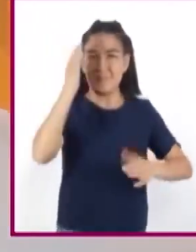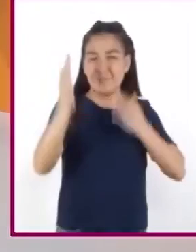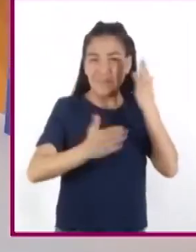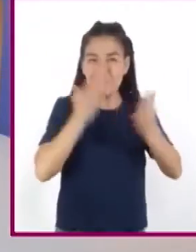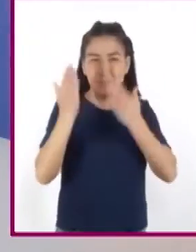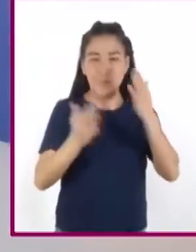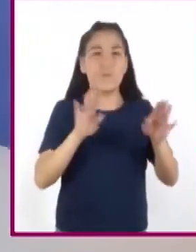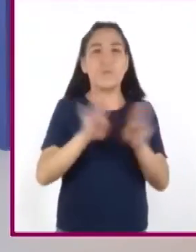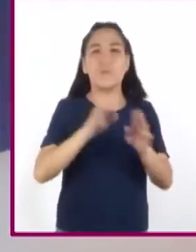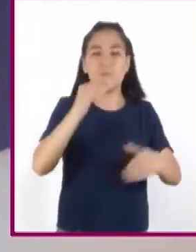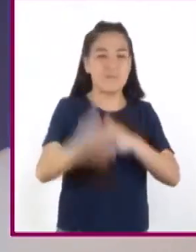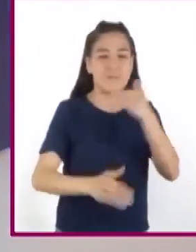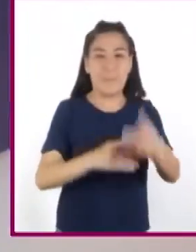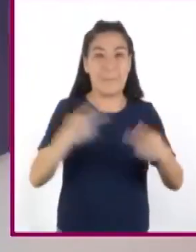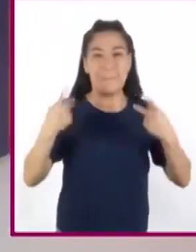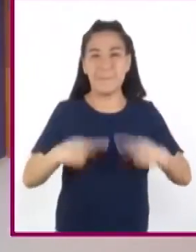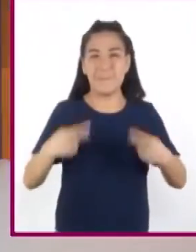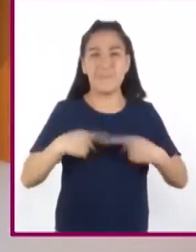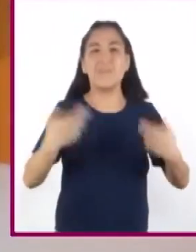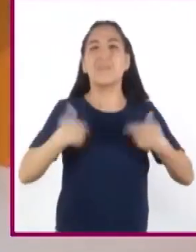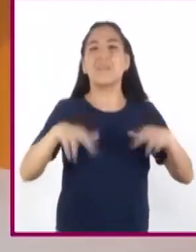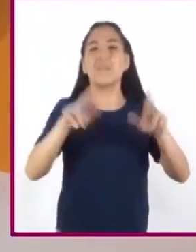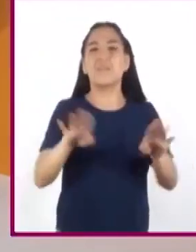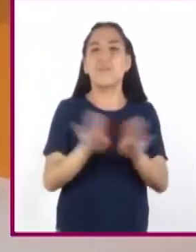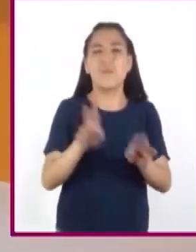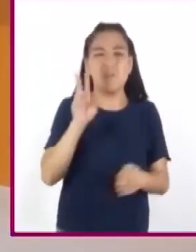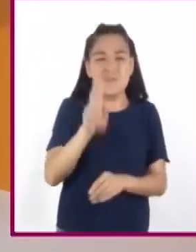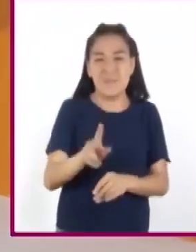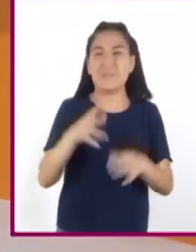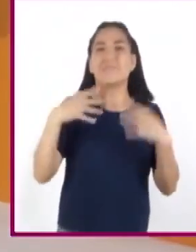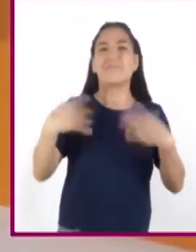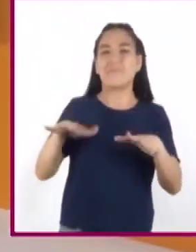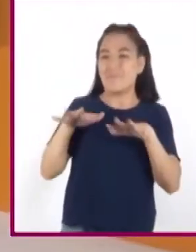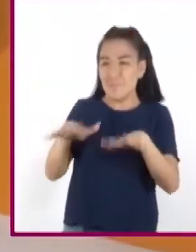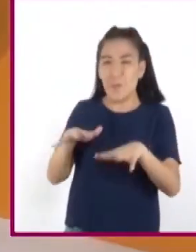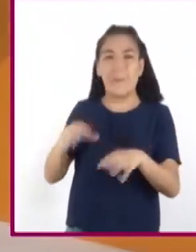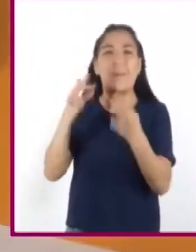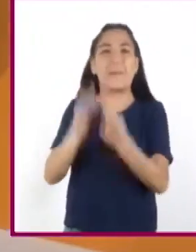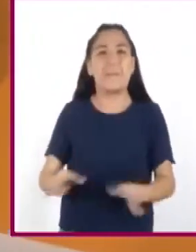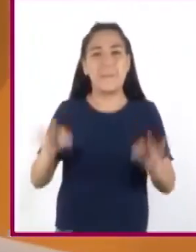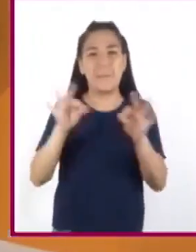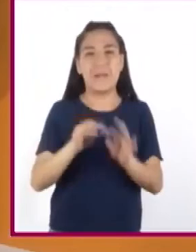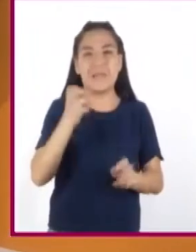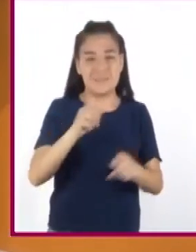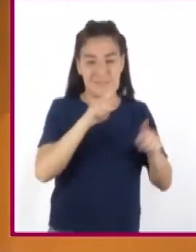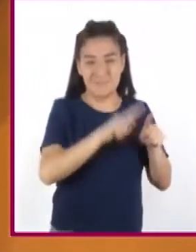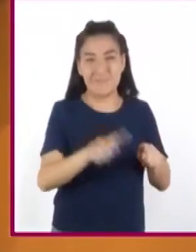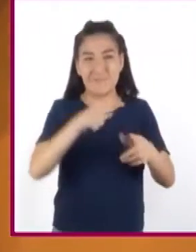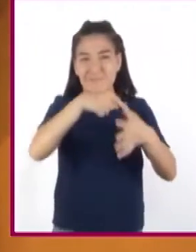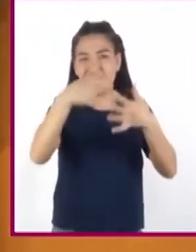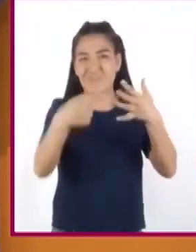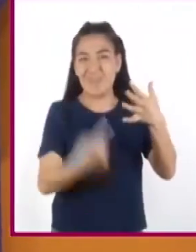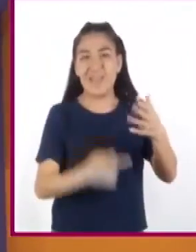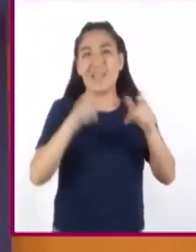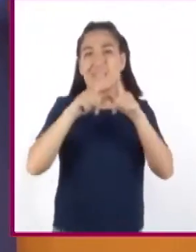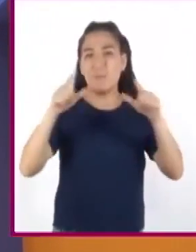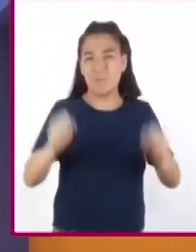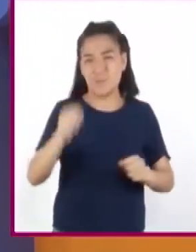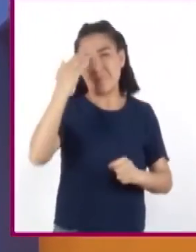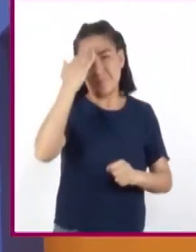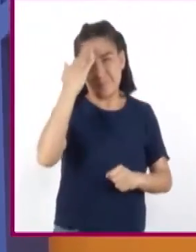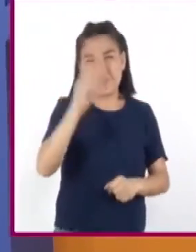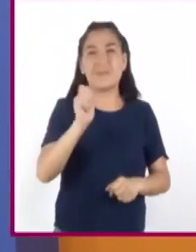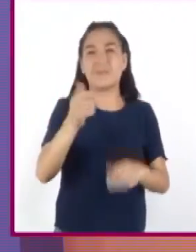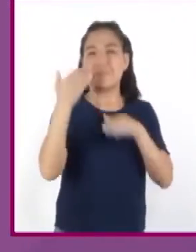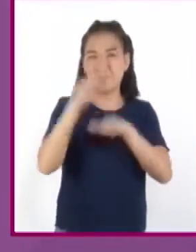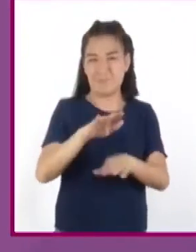esos tránsitos de gente representan un impacto importante en nuestra variabilidad lingüística. Conozcamos más